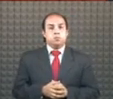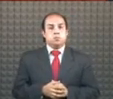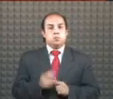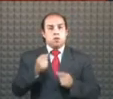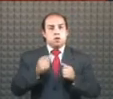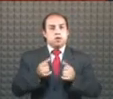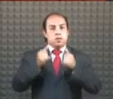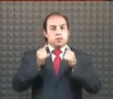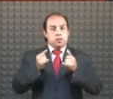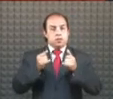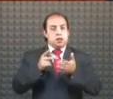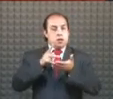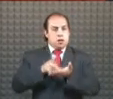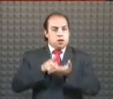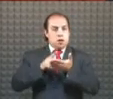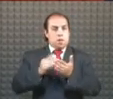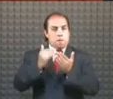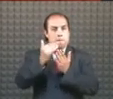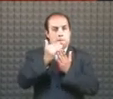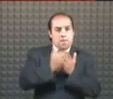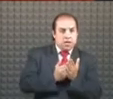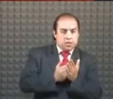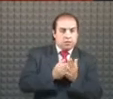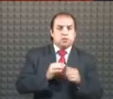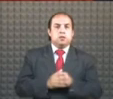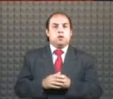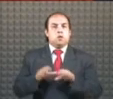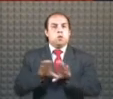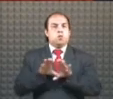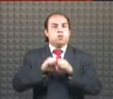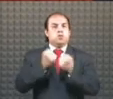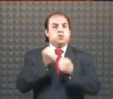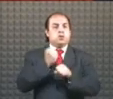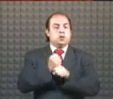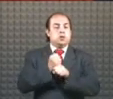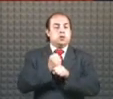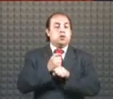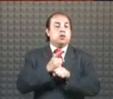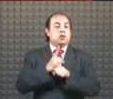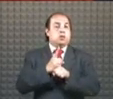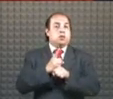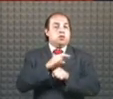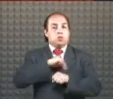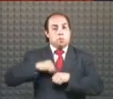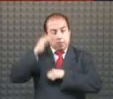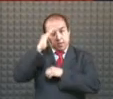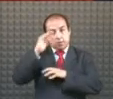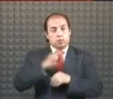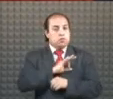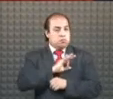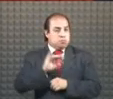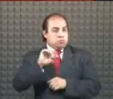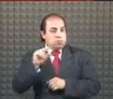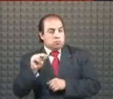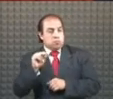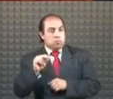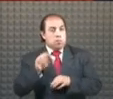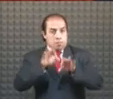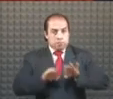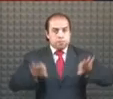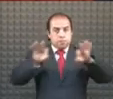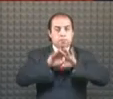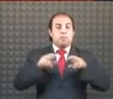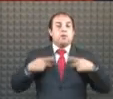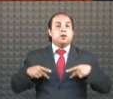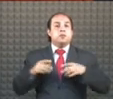kilos para bajar de peso como sociedad. Estamos pensando si esto es factible o no. Pero lo que es muy importante es que la ciudadanía sepa que